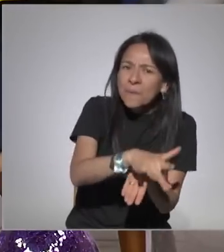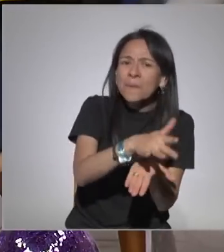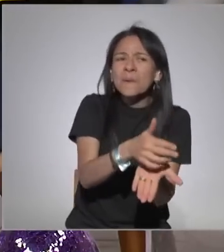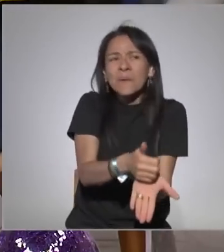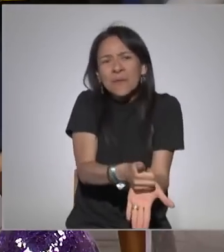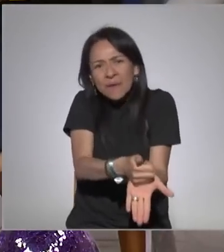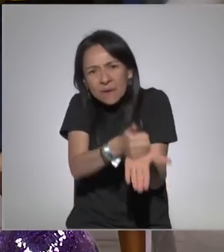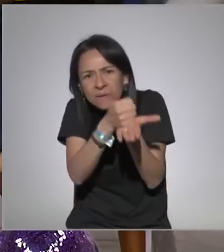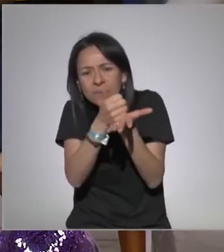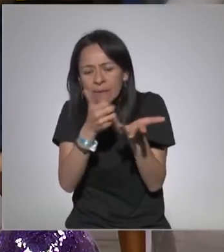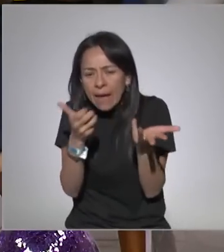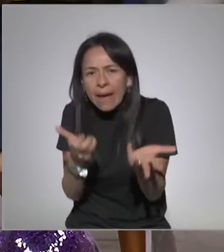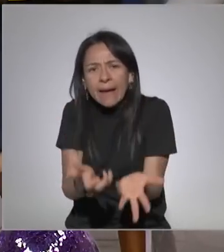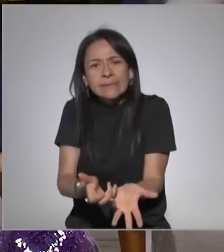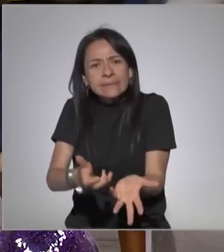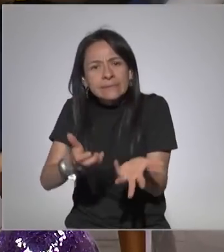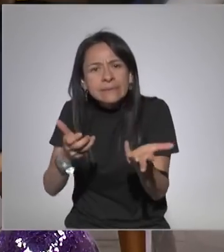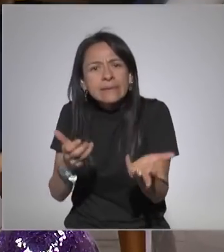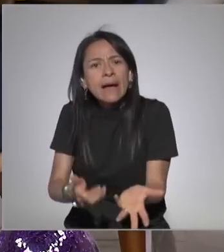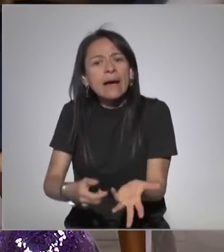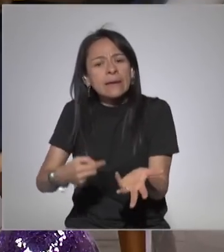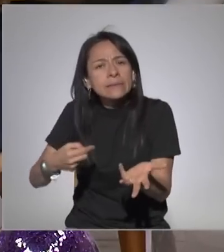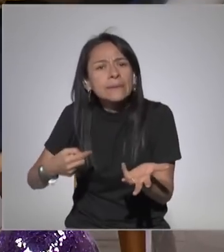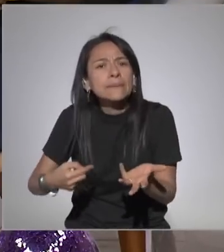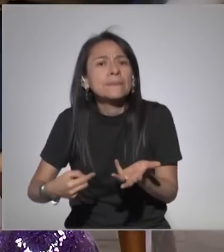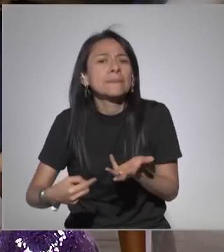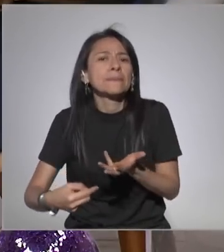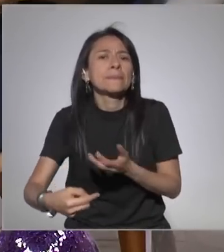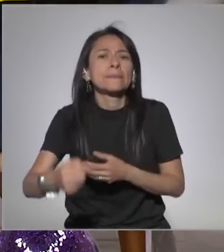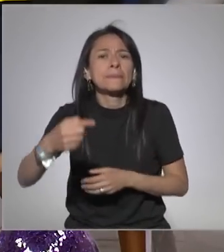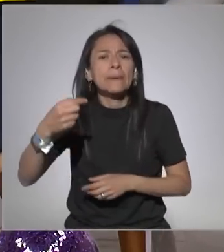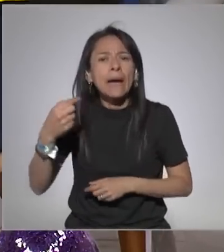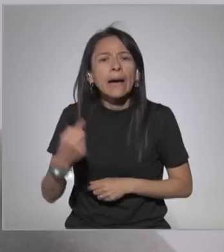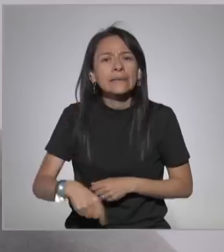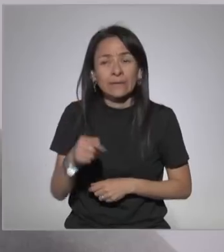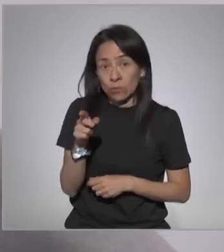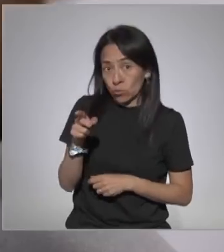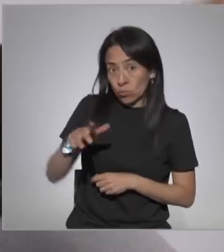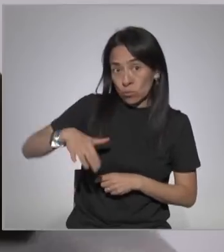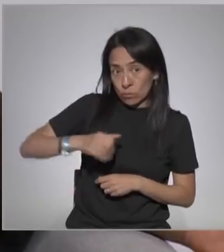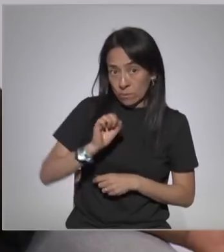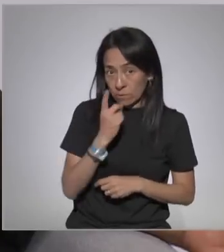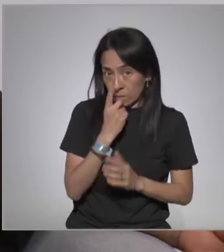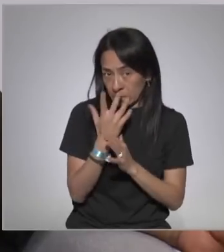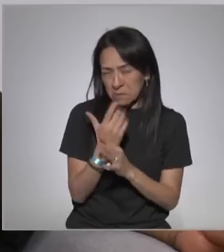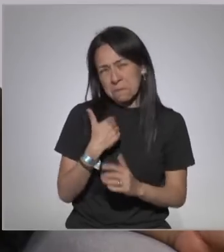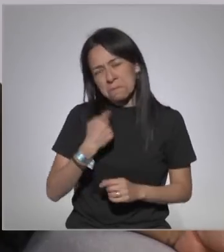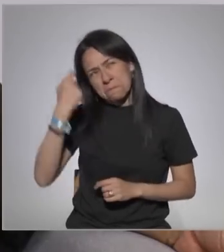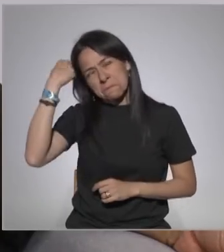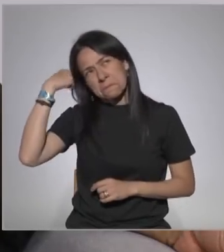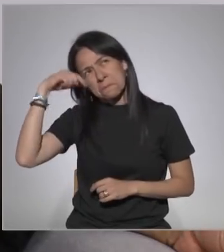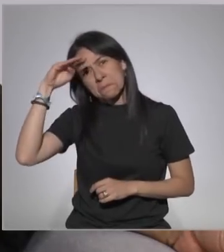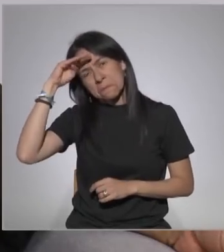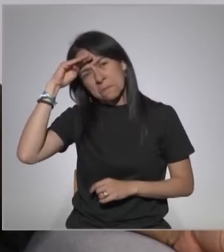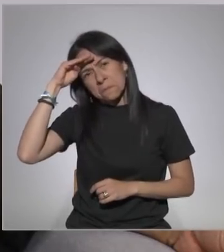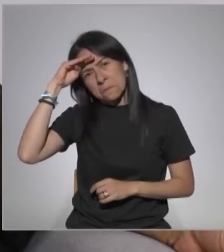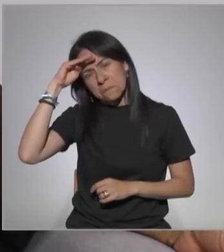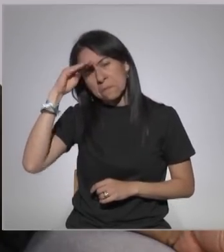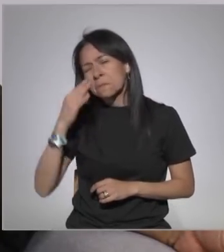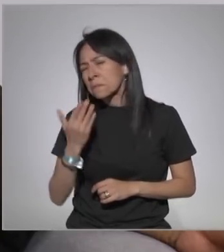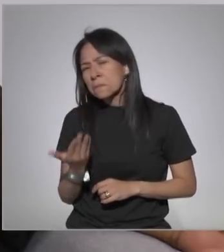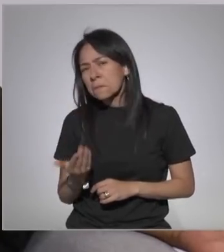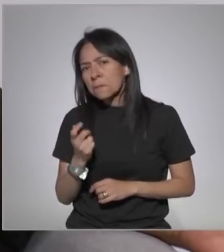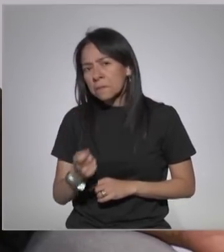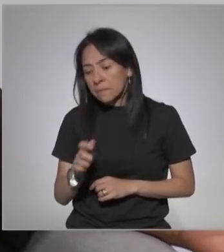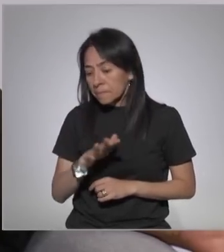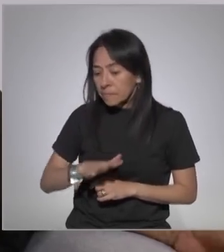este momento, yo veo que la mayor parte de